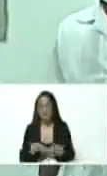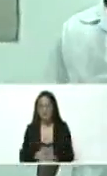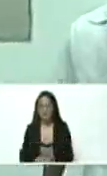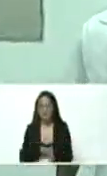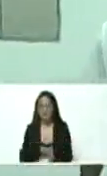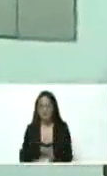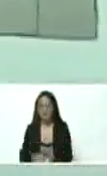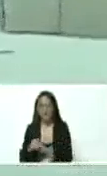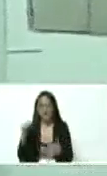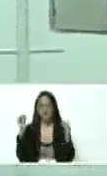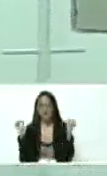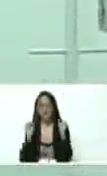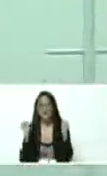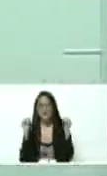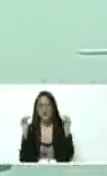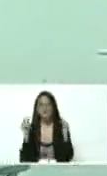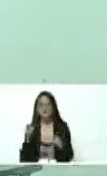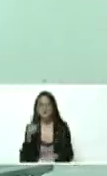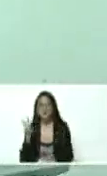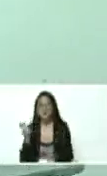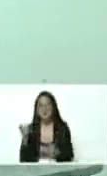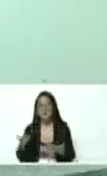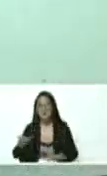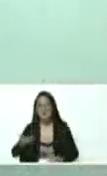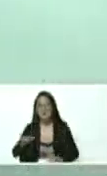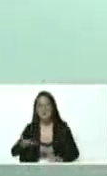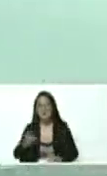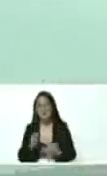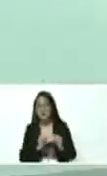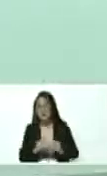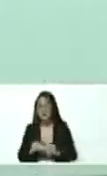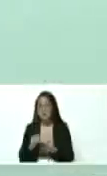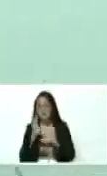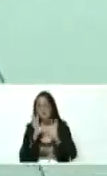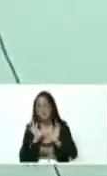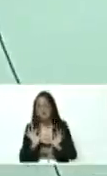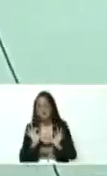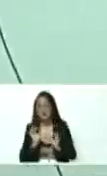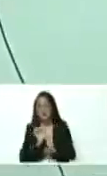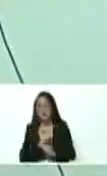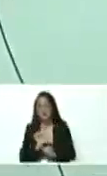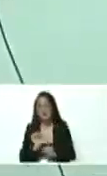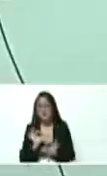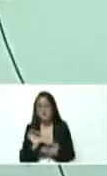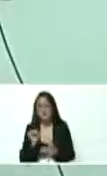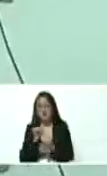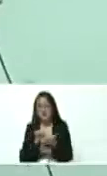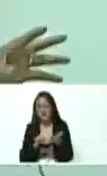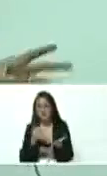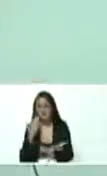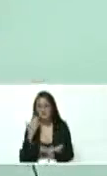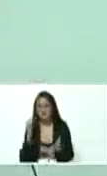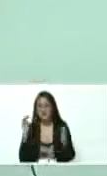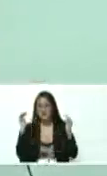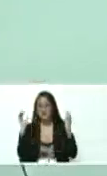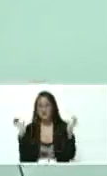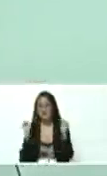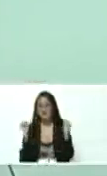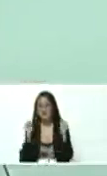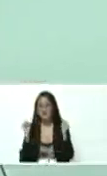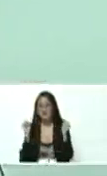Los aires acondicionados, muy importante su pulcritud, su limpieza, ¿no? Los aires